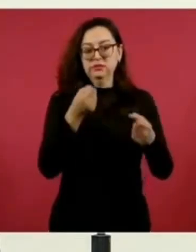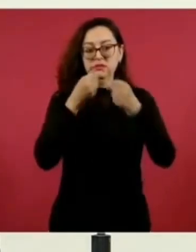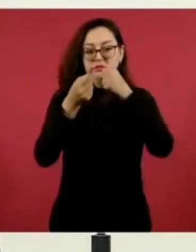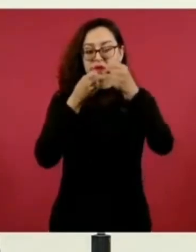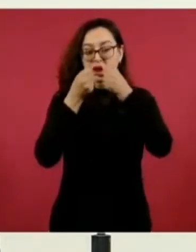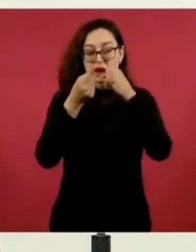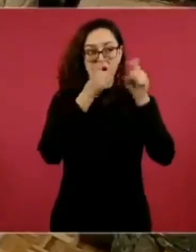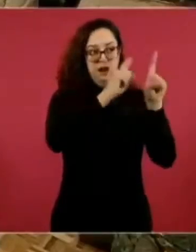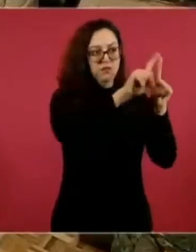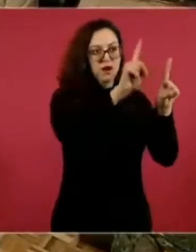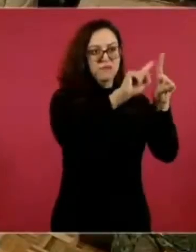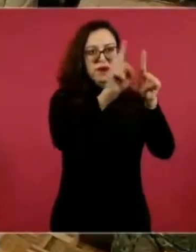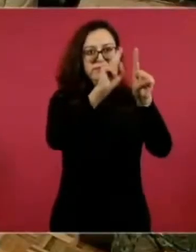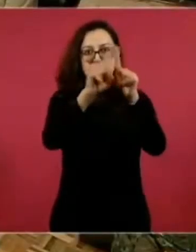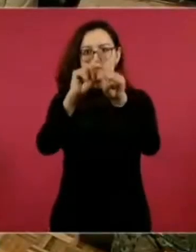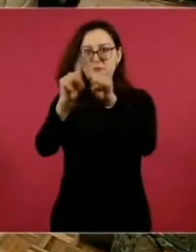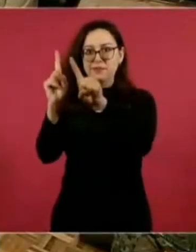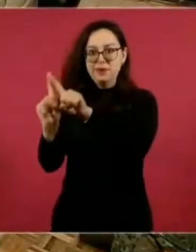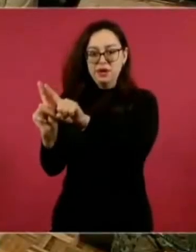periodistas,